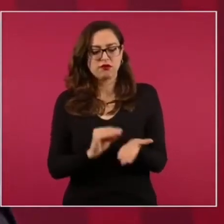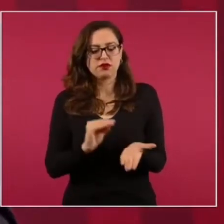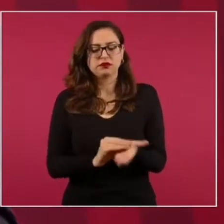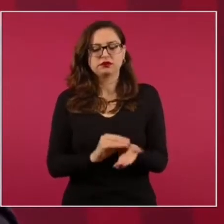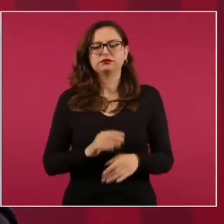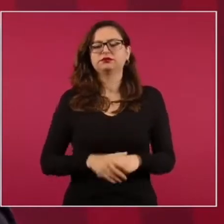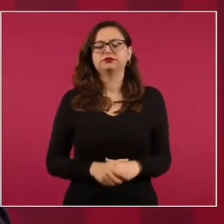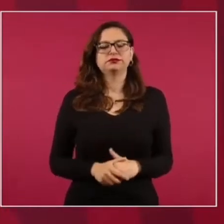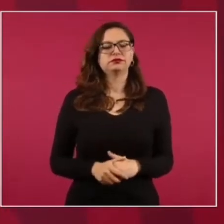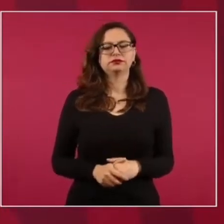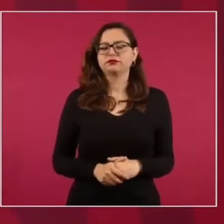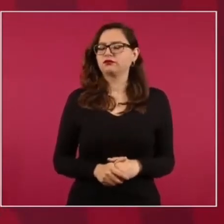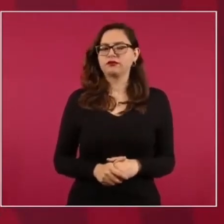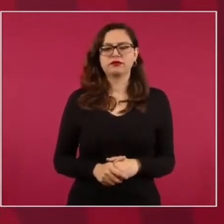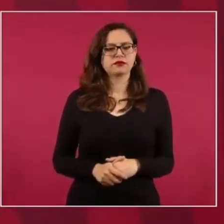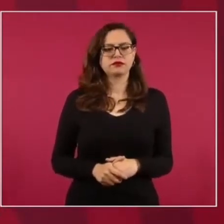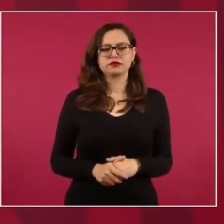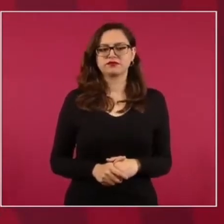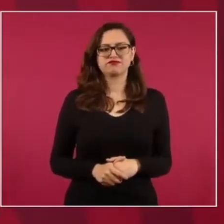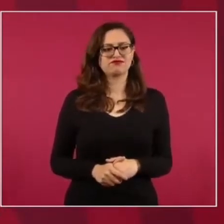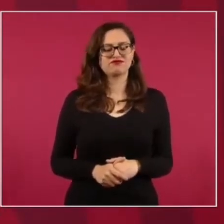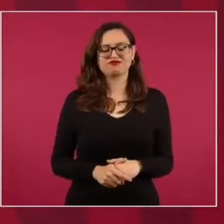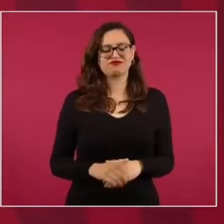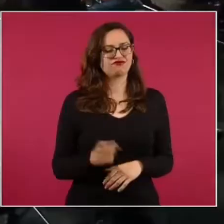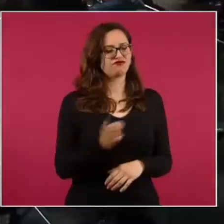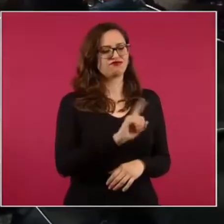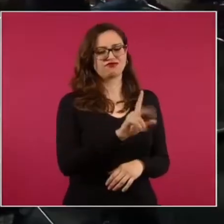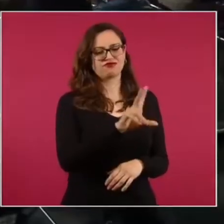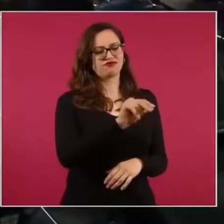no, pero la iniciativa Mérida, no,